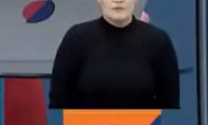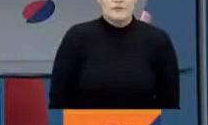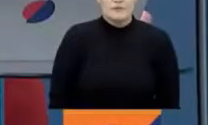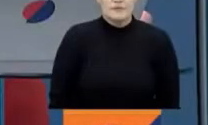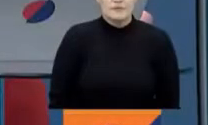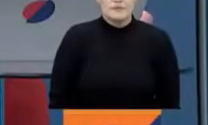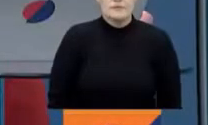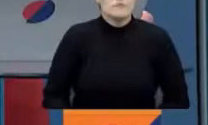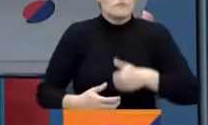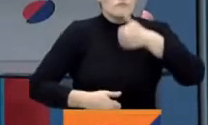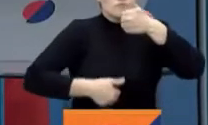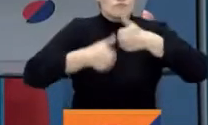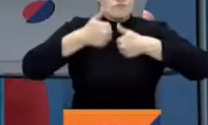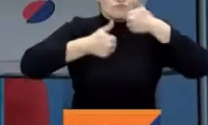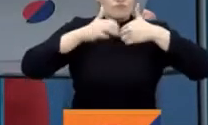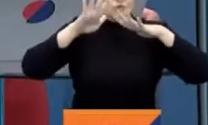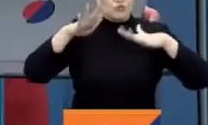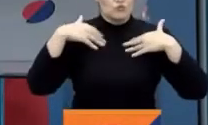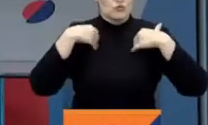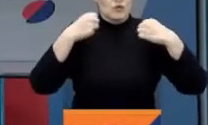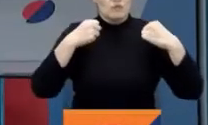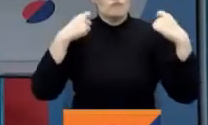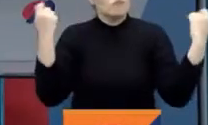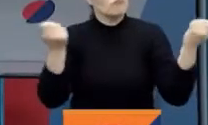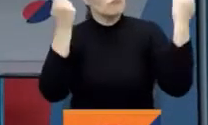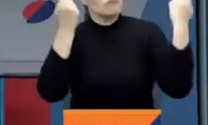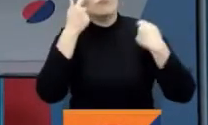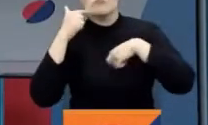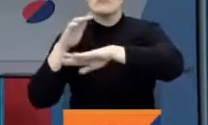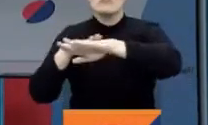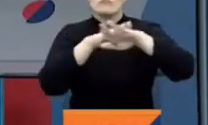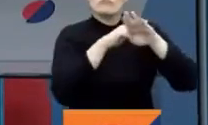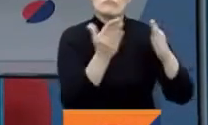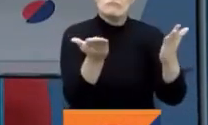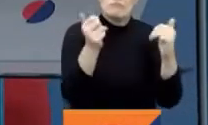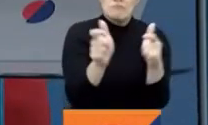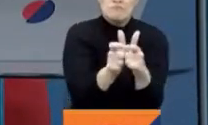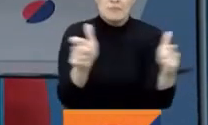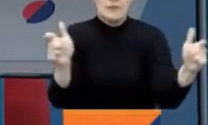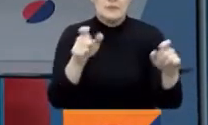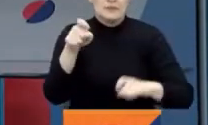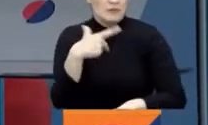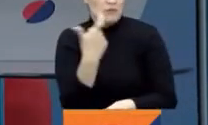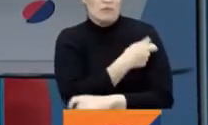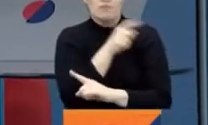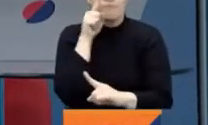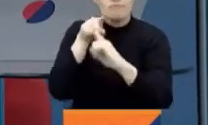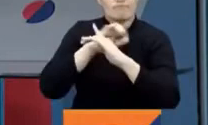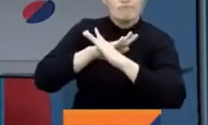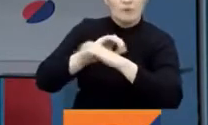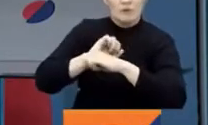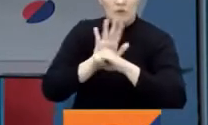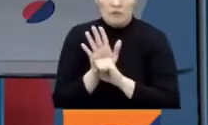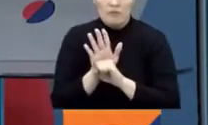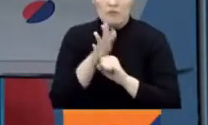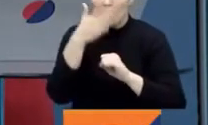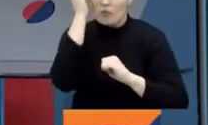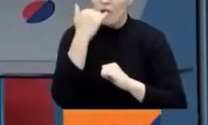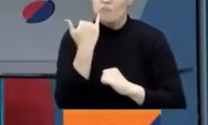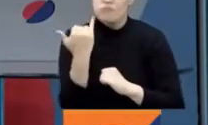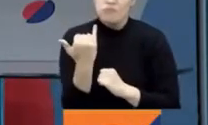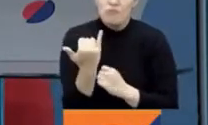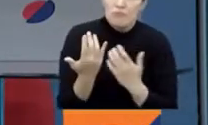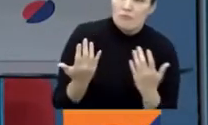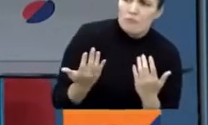Las autoridades de salud continúan su campaña para aumentar la vacunación contra COVID-19. Esto debido a la baja asistencia